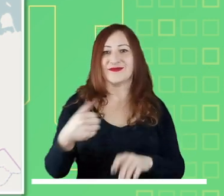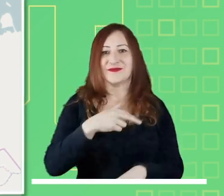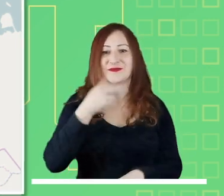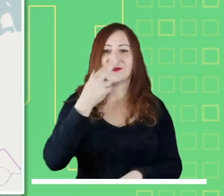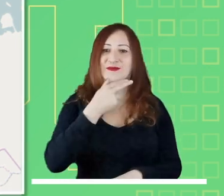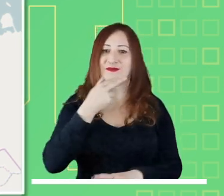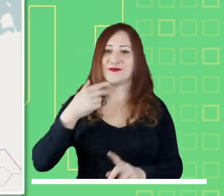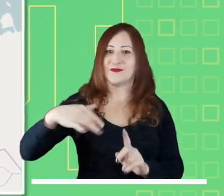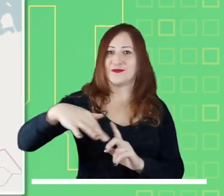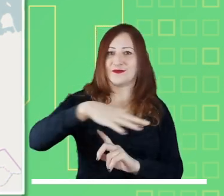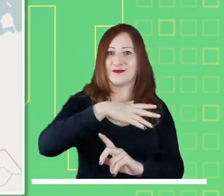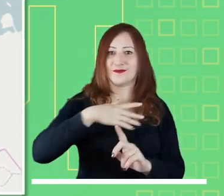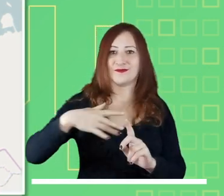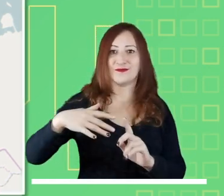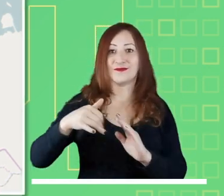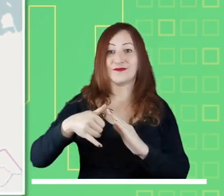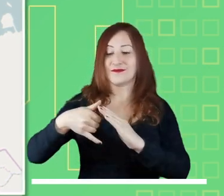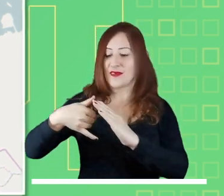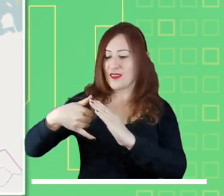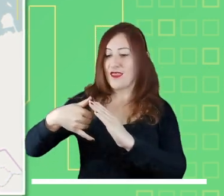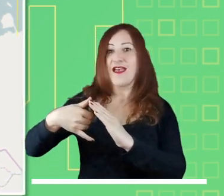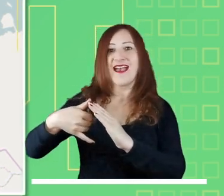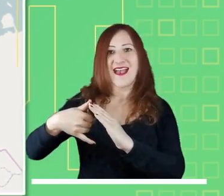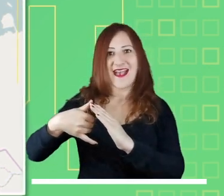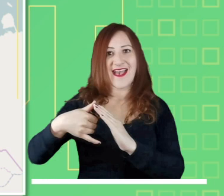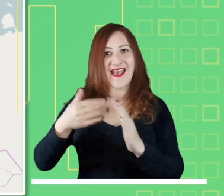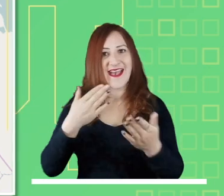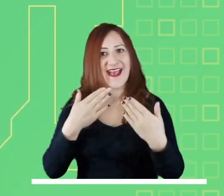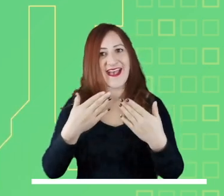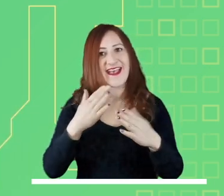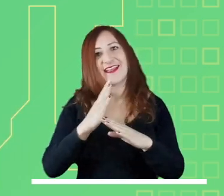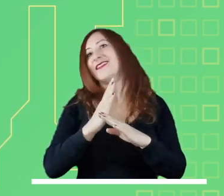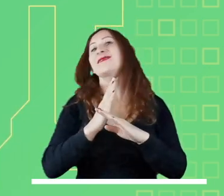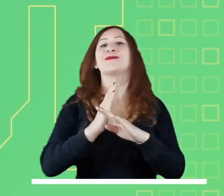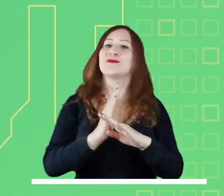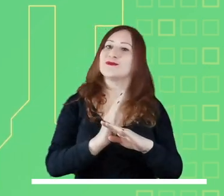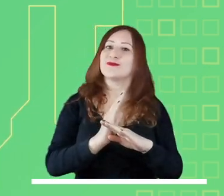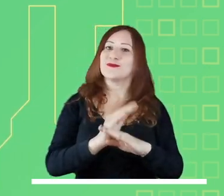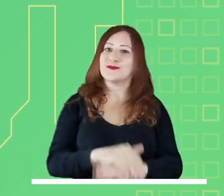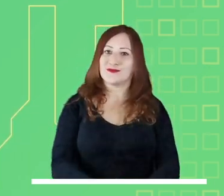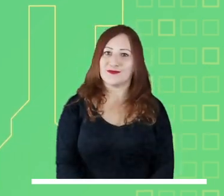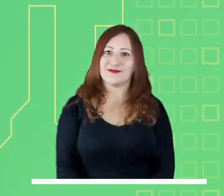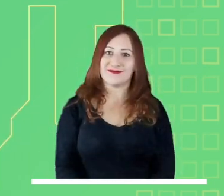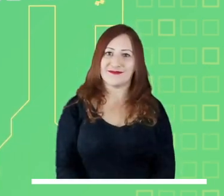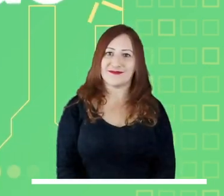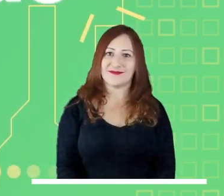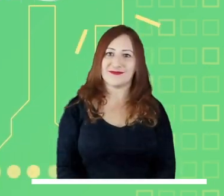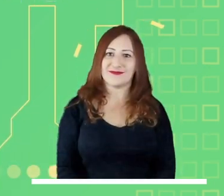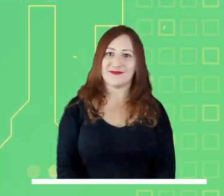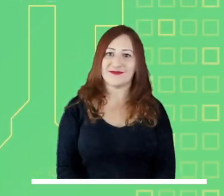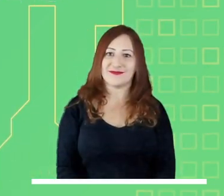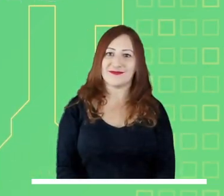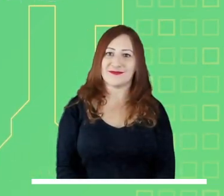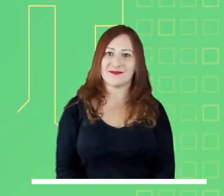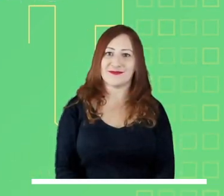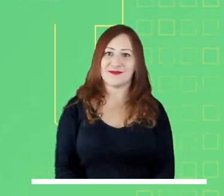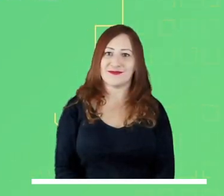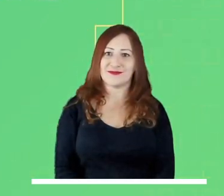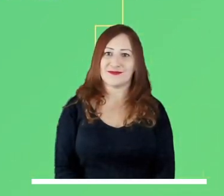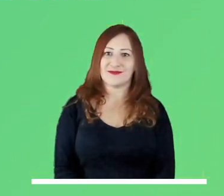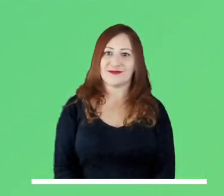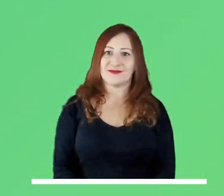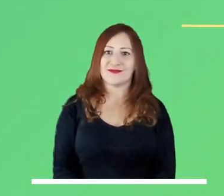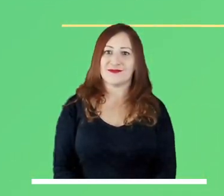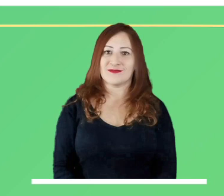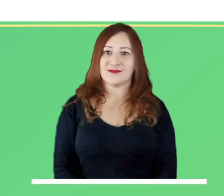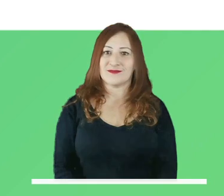valores en la velocidad del viento y la altura del oleaje en el Mar Caribe Central. Los esperamos en nuestras redes sociales.